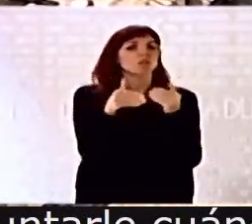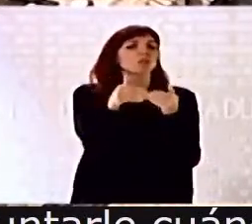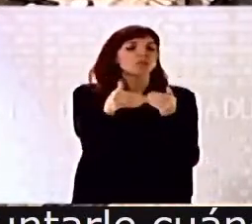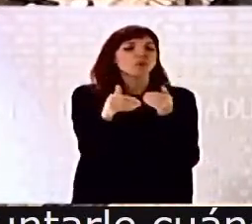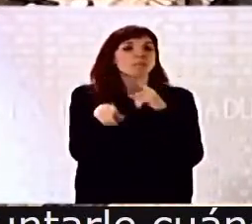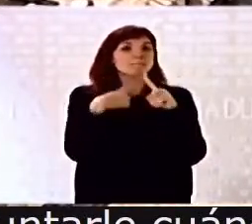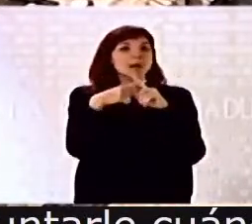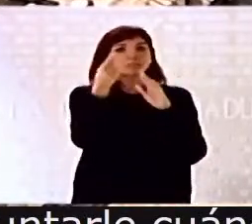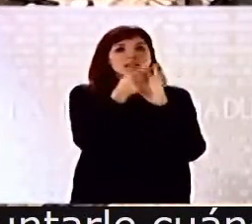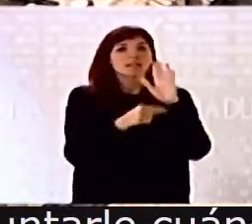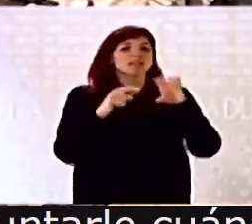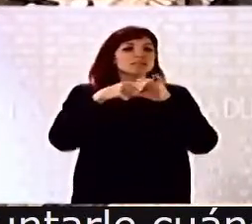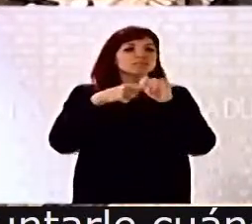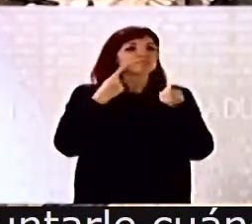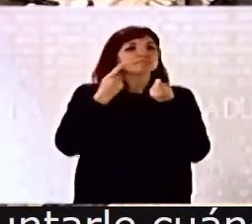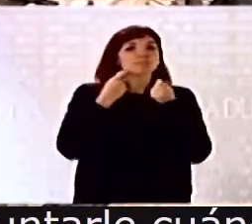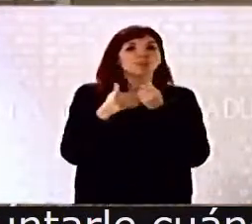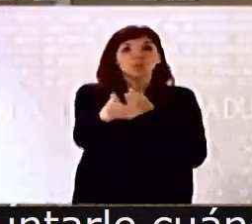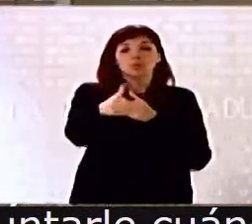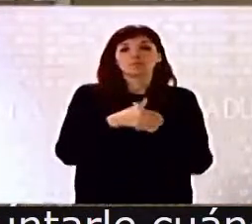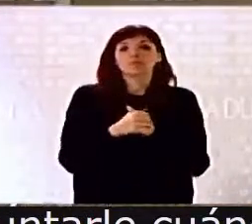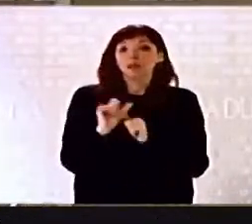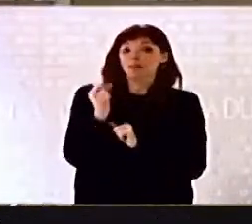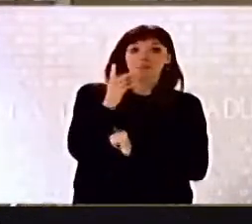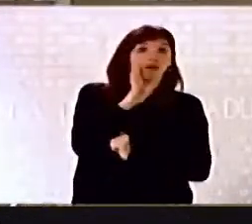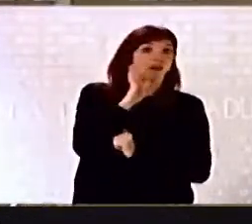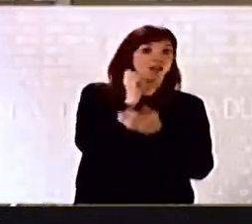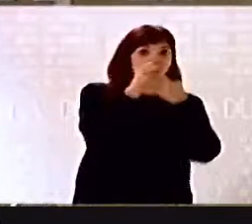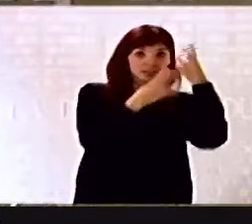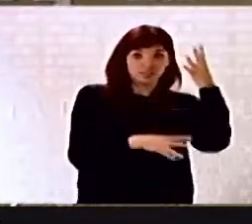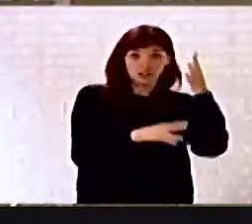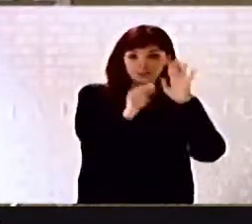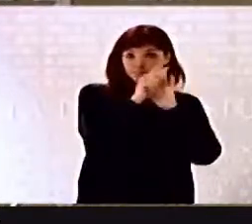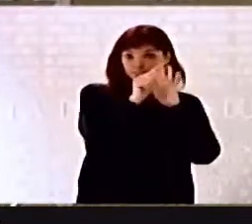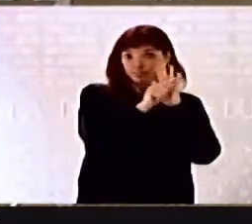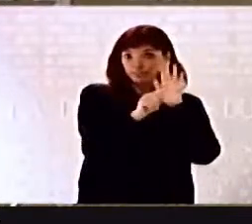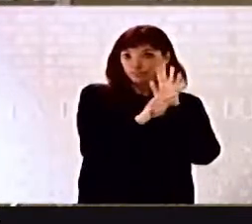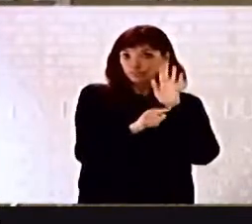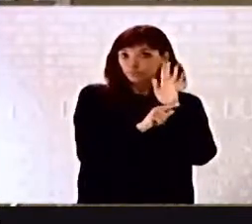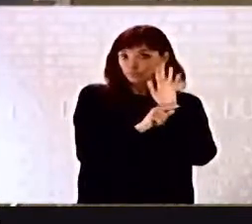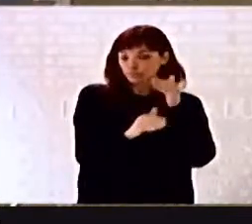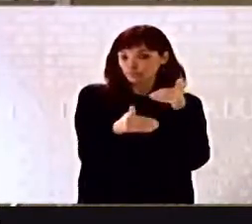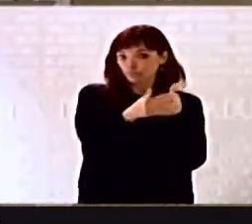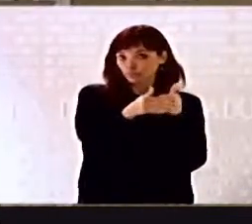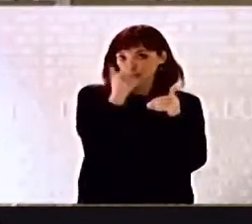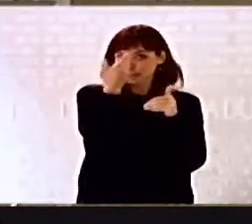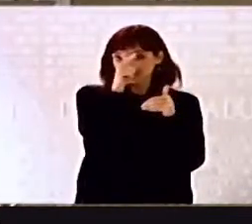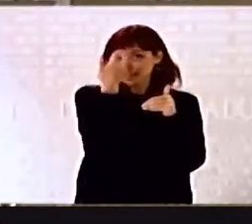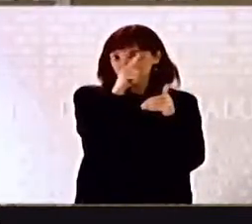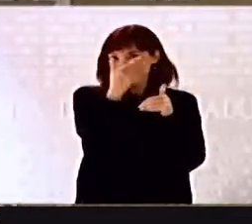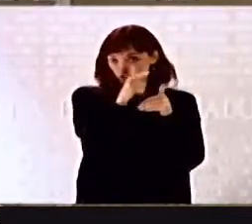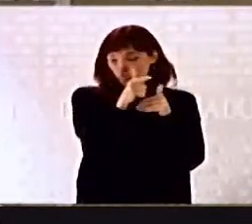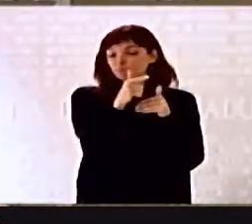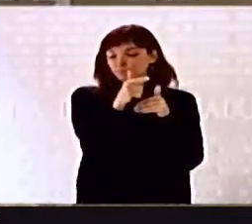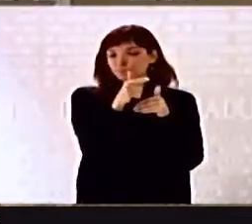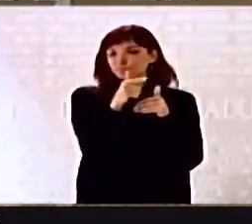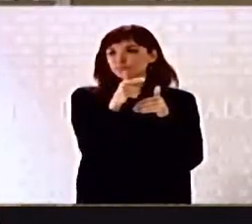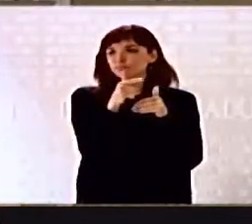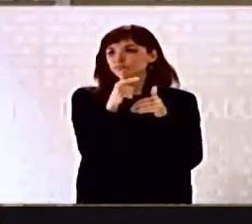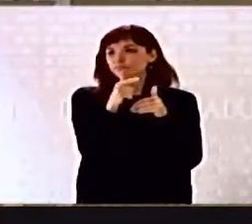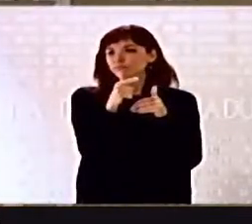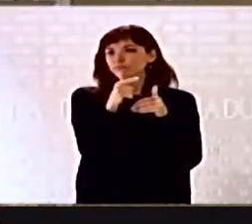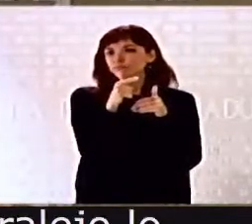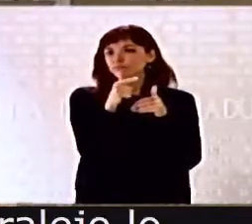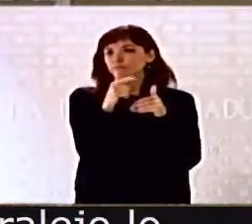medidas de reducciones de aforos. El primer paquete de medidas, que es el aislamiento perimetral de Almendralejo, lo vamos